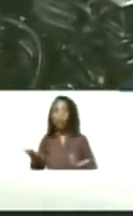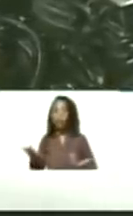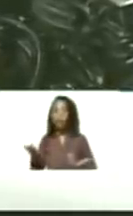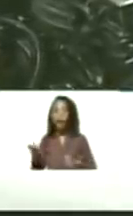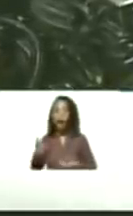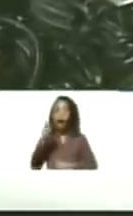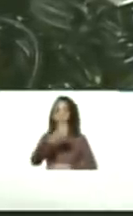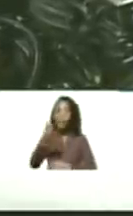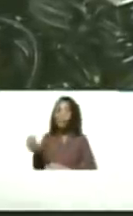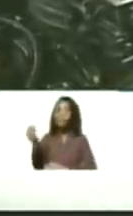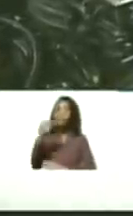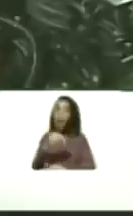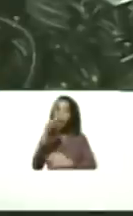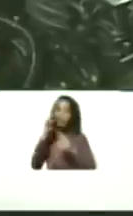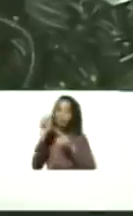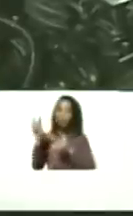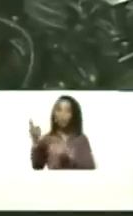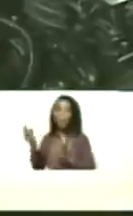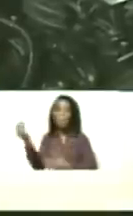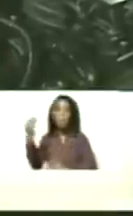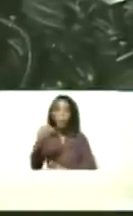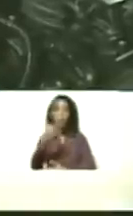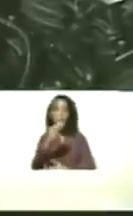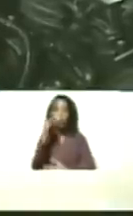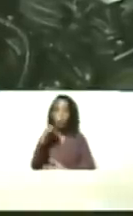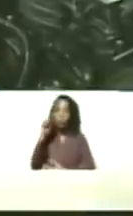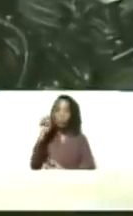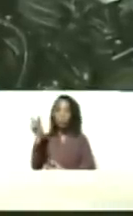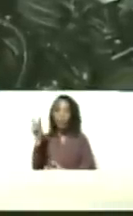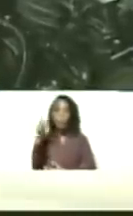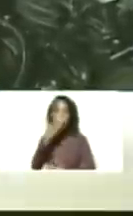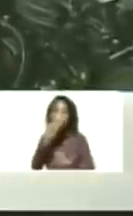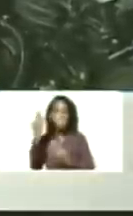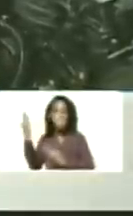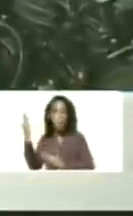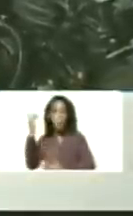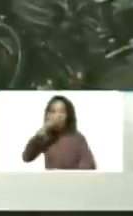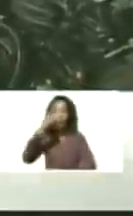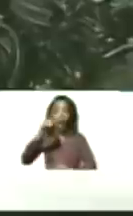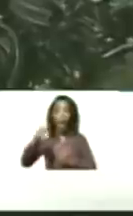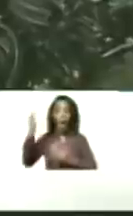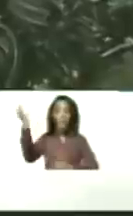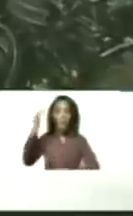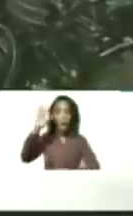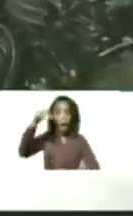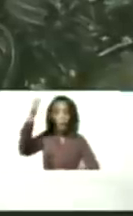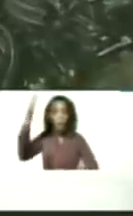Cada vez más. Miren, la gente que viene del exterior,